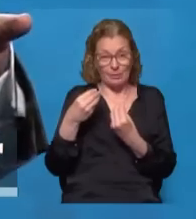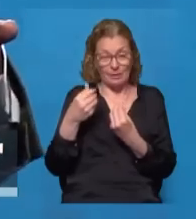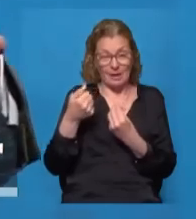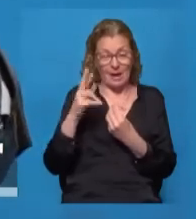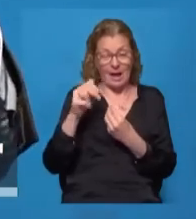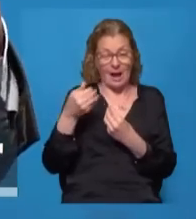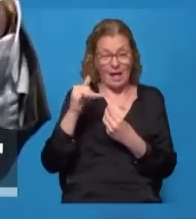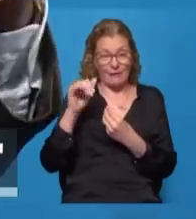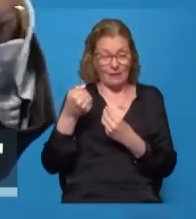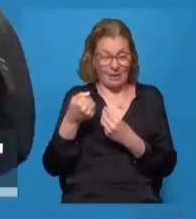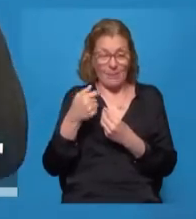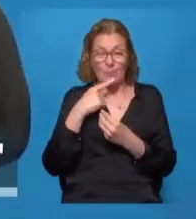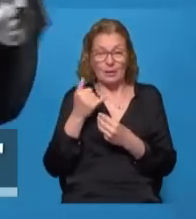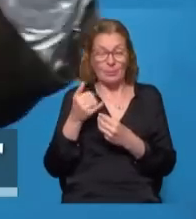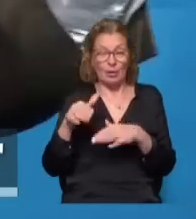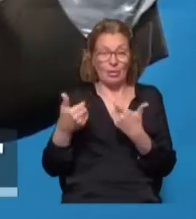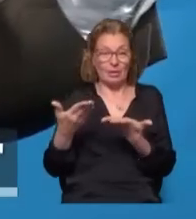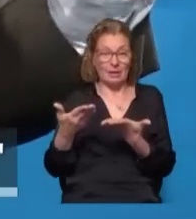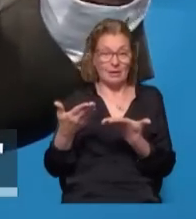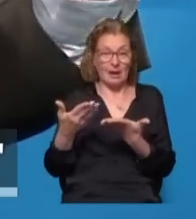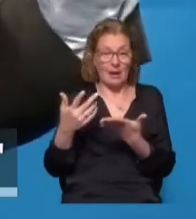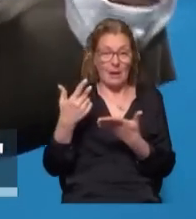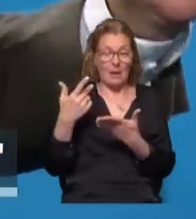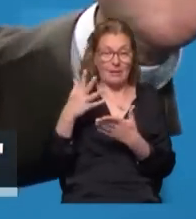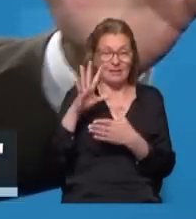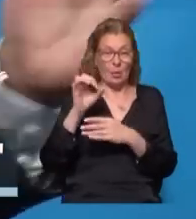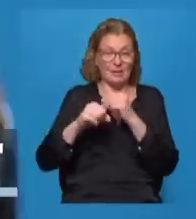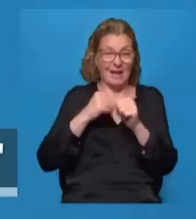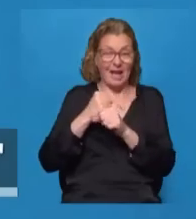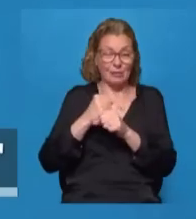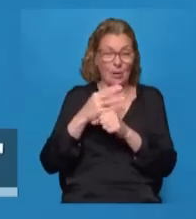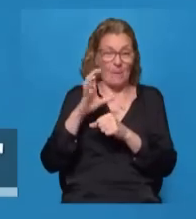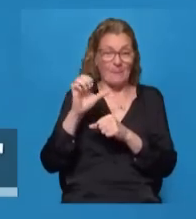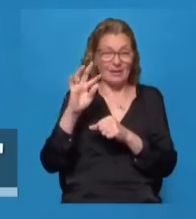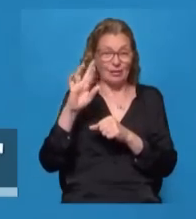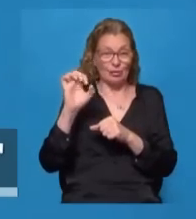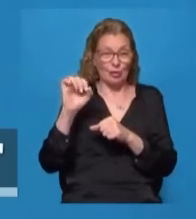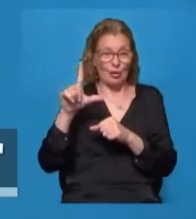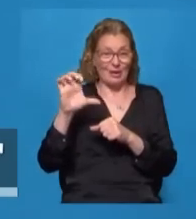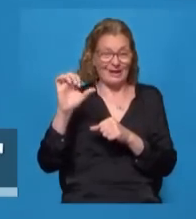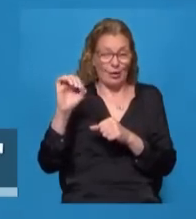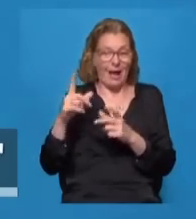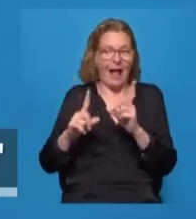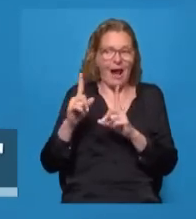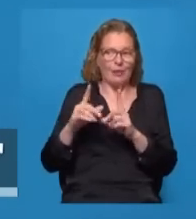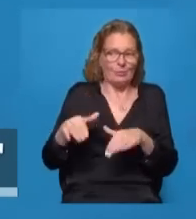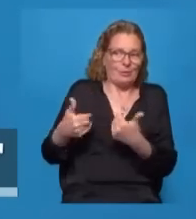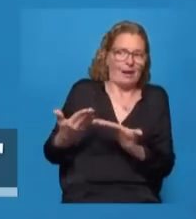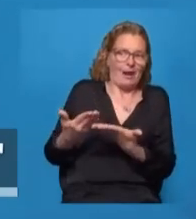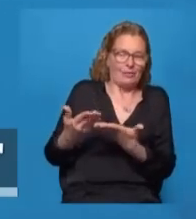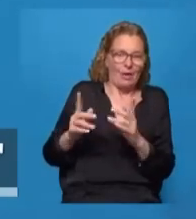Saudita este di el uso libre del petróleo durante 50 años no es decir estamos regalando un recurso que nos podría